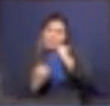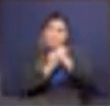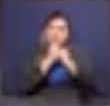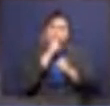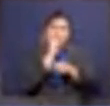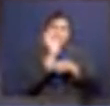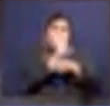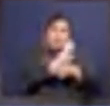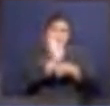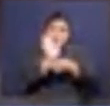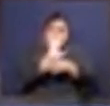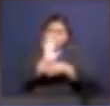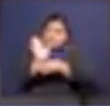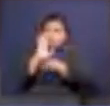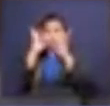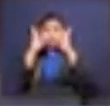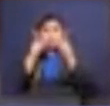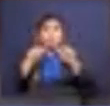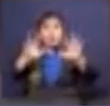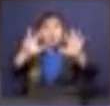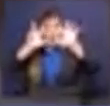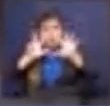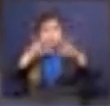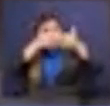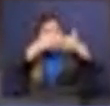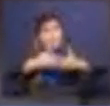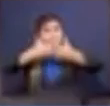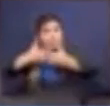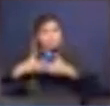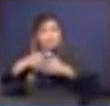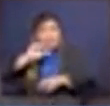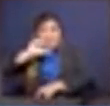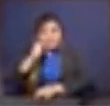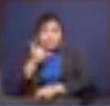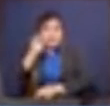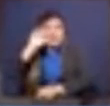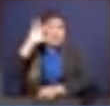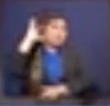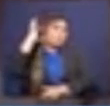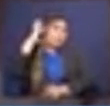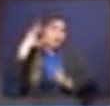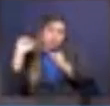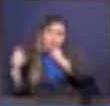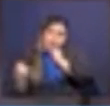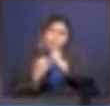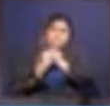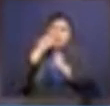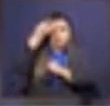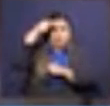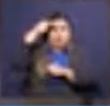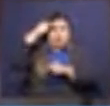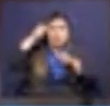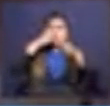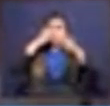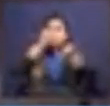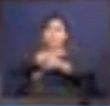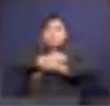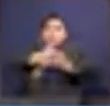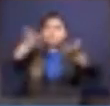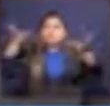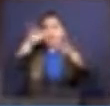de televisión y 13 radioemisoras con cobertura